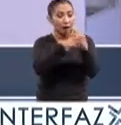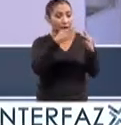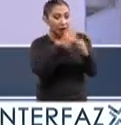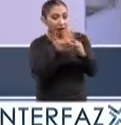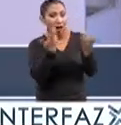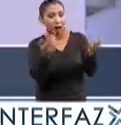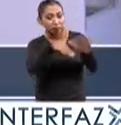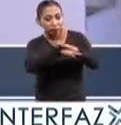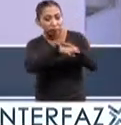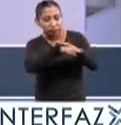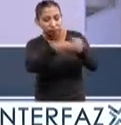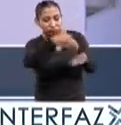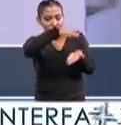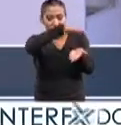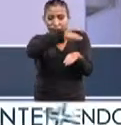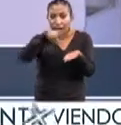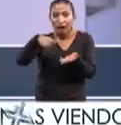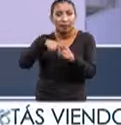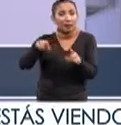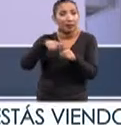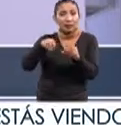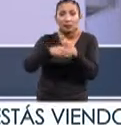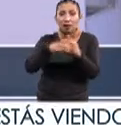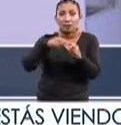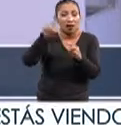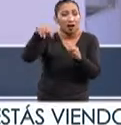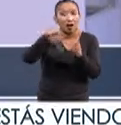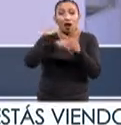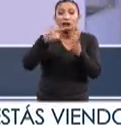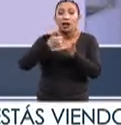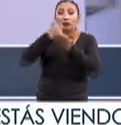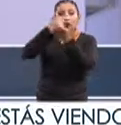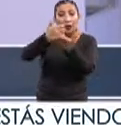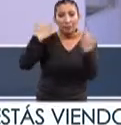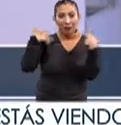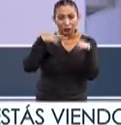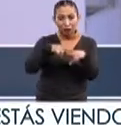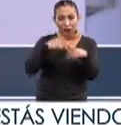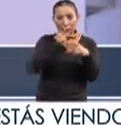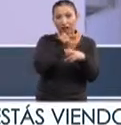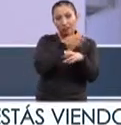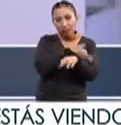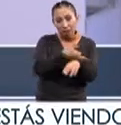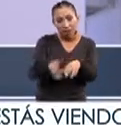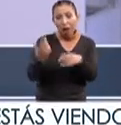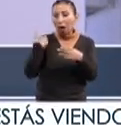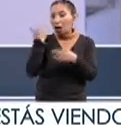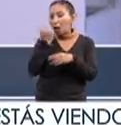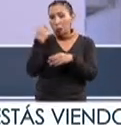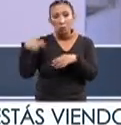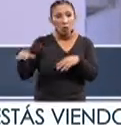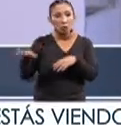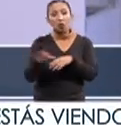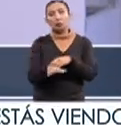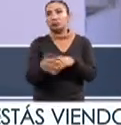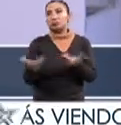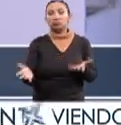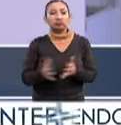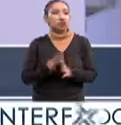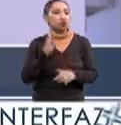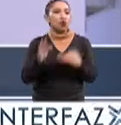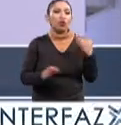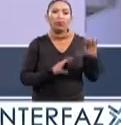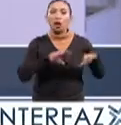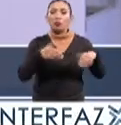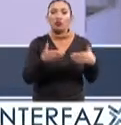materiales impresos, en donde hay una serie de recursos que le sirven al maestro, a los padres de familia, a los alumnos, a toda